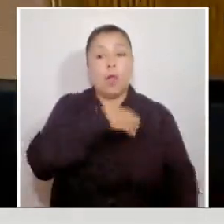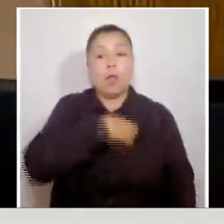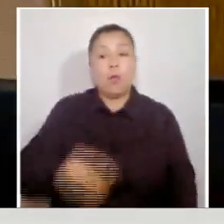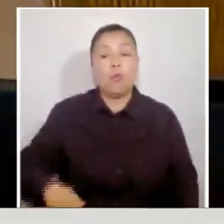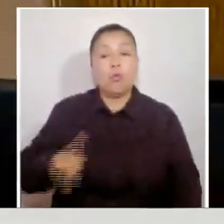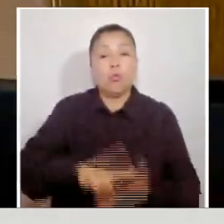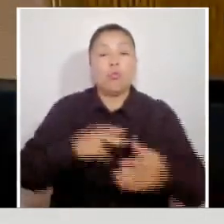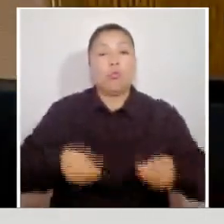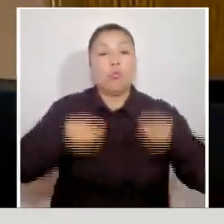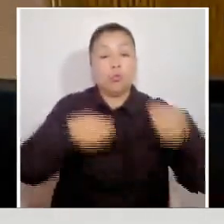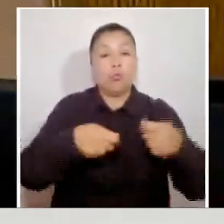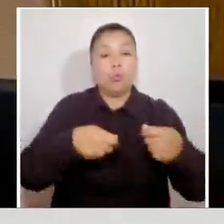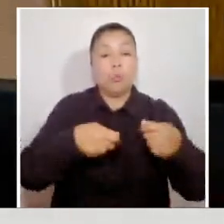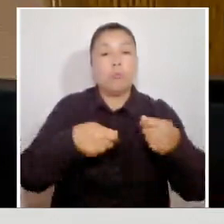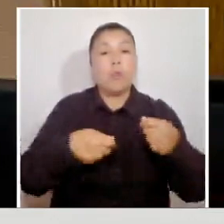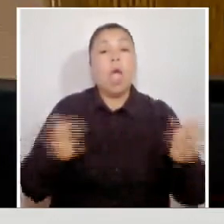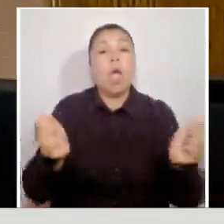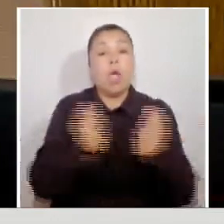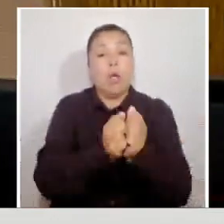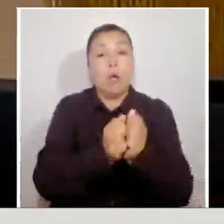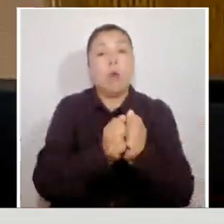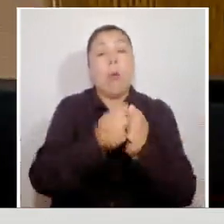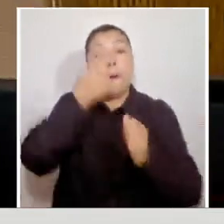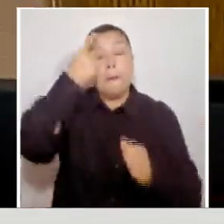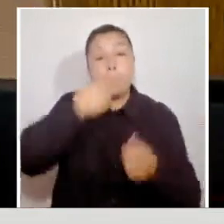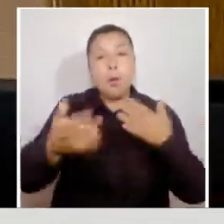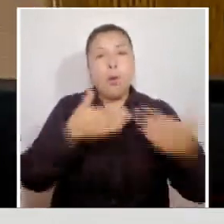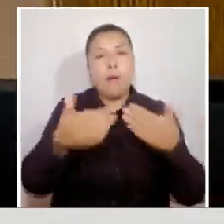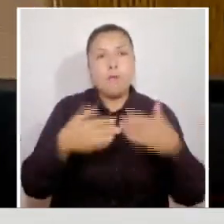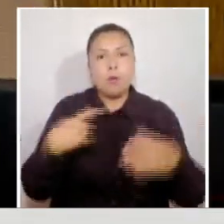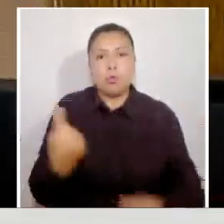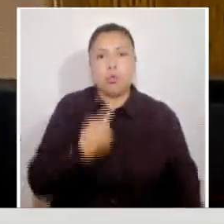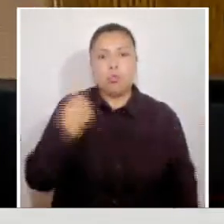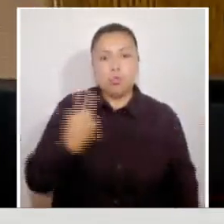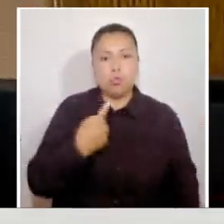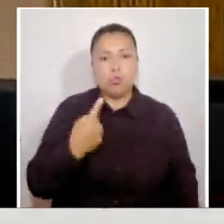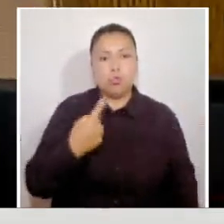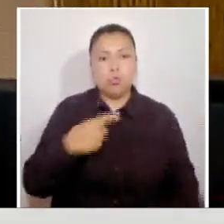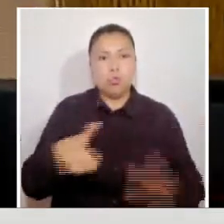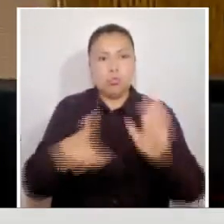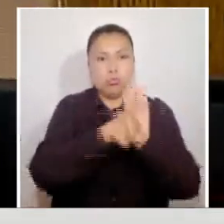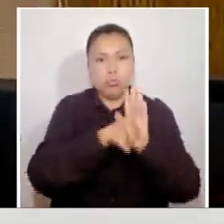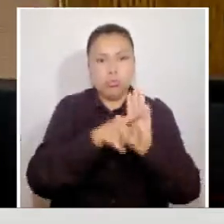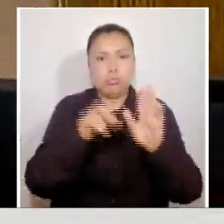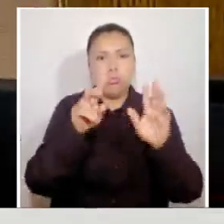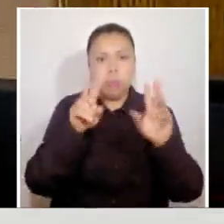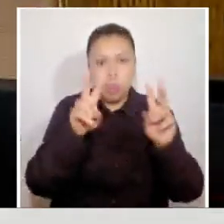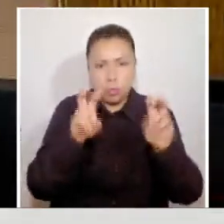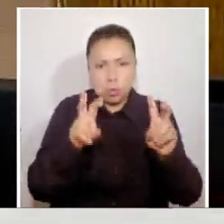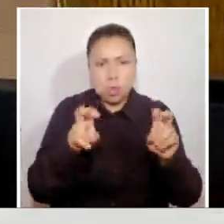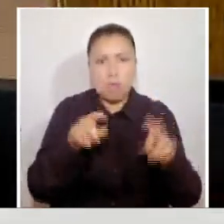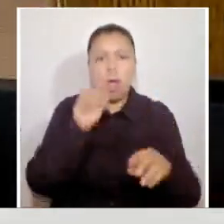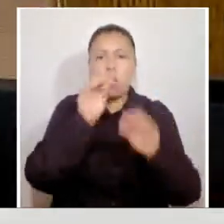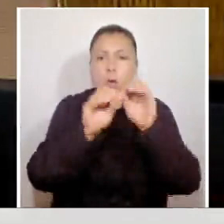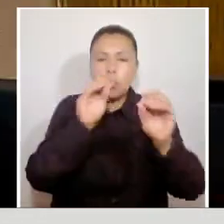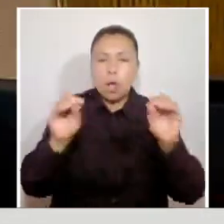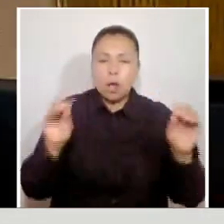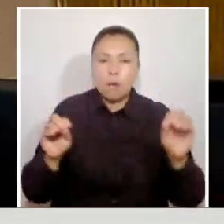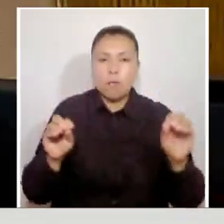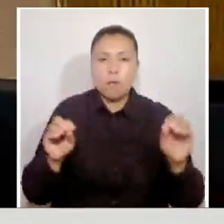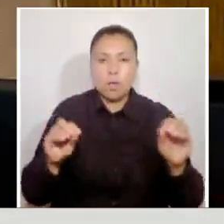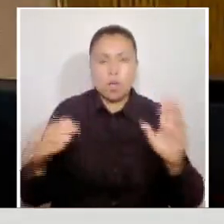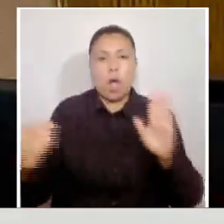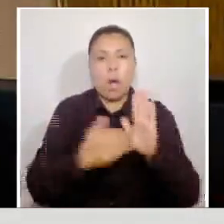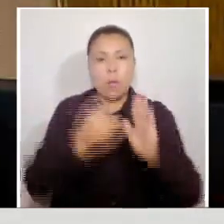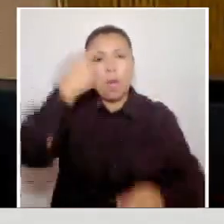que lo levantaran lo acompañaran y a veces hemos estado sola legislando en estas materias Entonces ese es un llamado vamos a apoyar pero